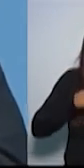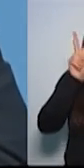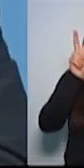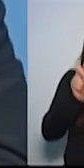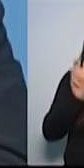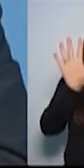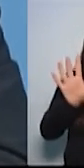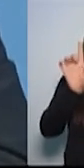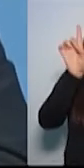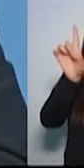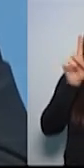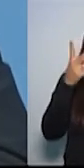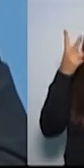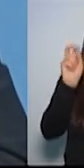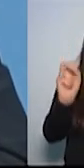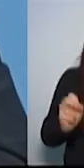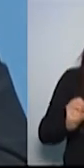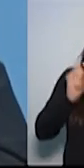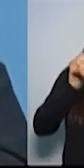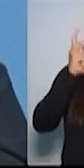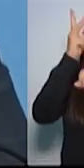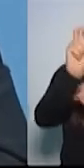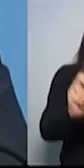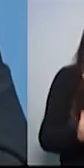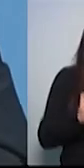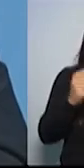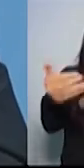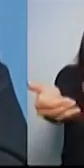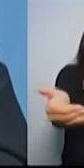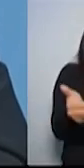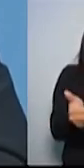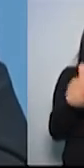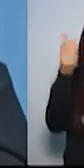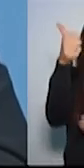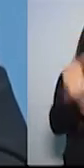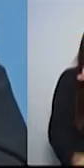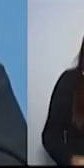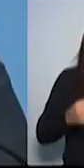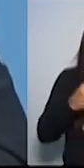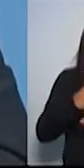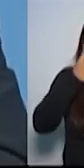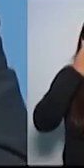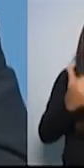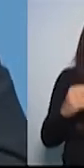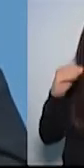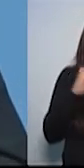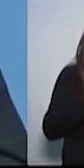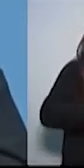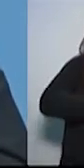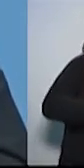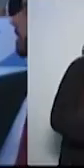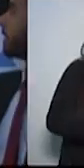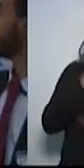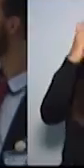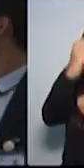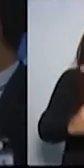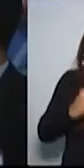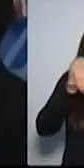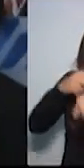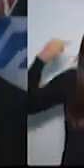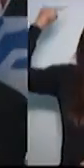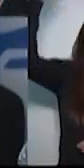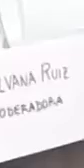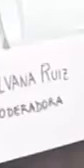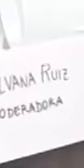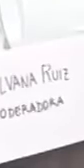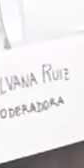necesario acortar esos intervalos, por ejemplo, a 10 años, para poder dar un mejor y mayor seguimiento a las resoluciones que se